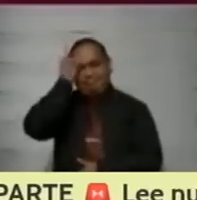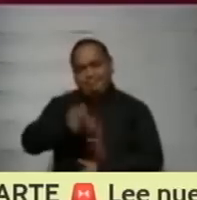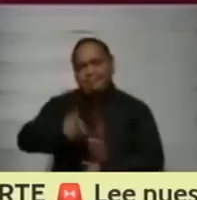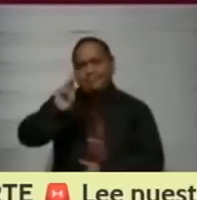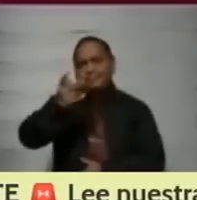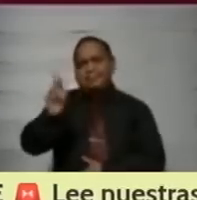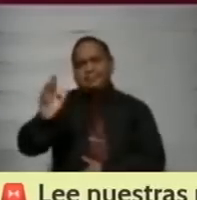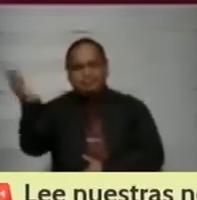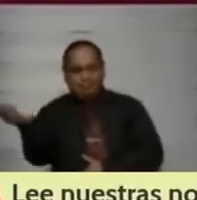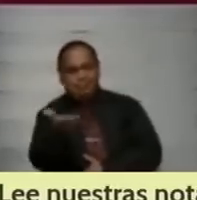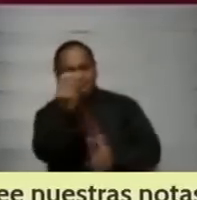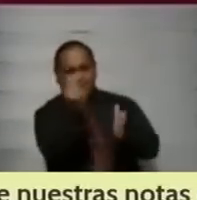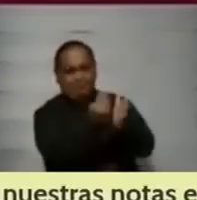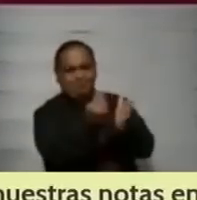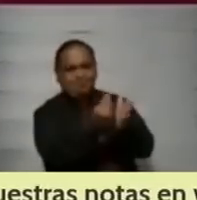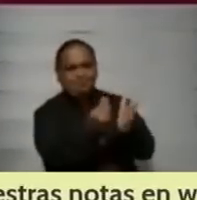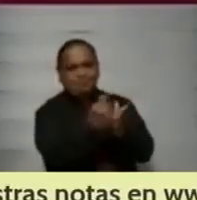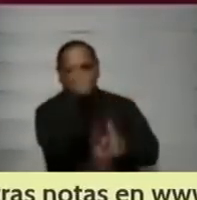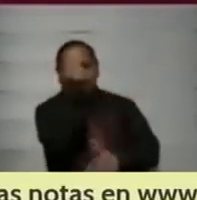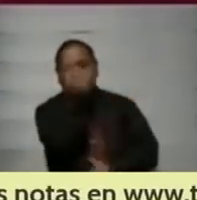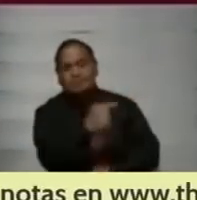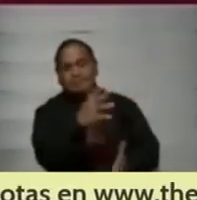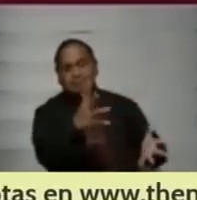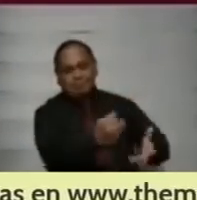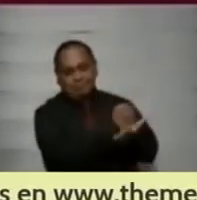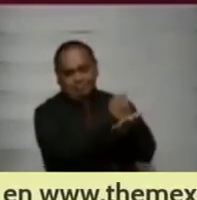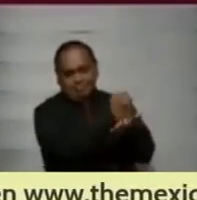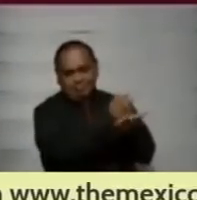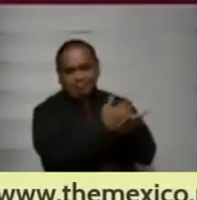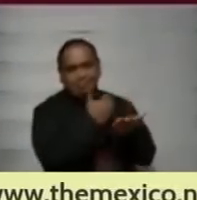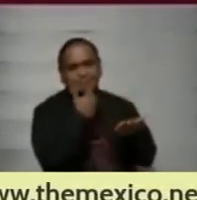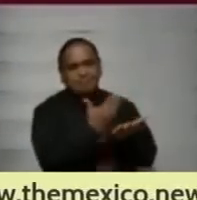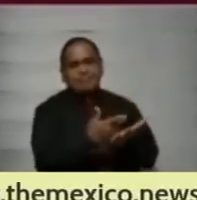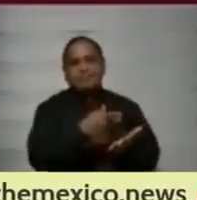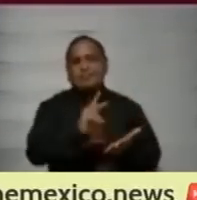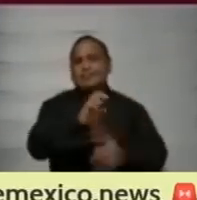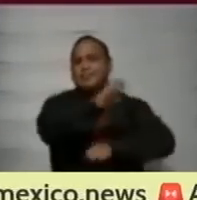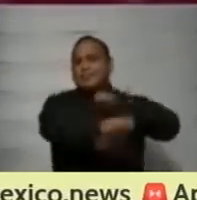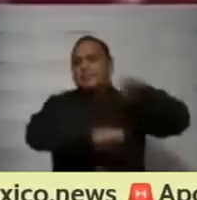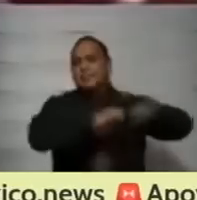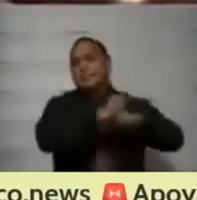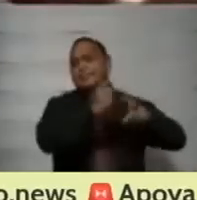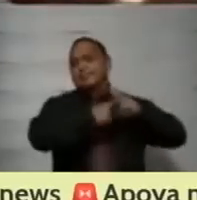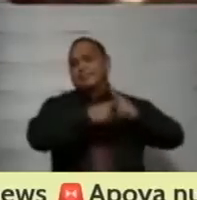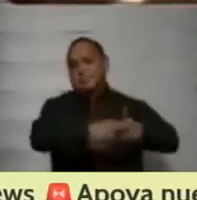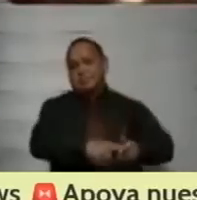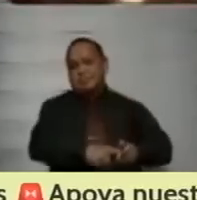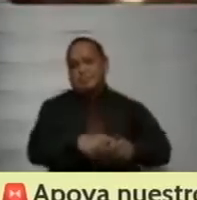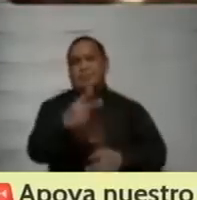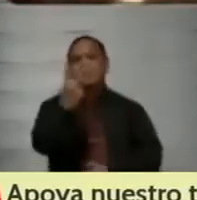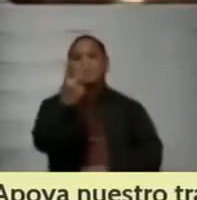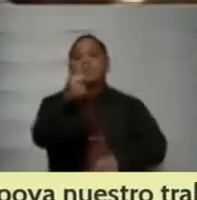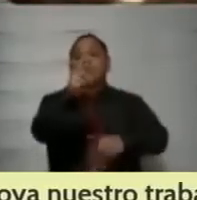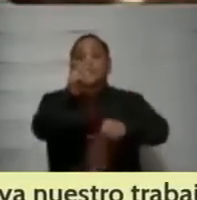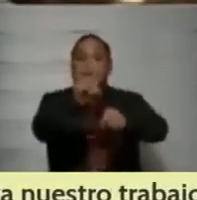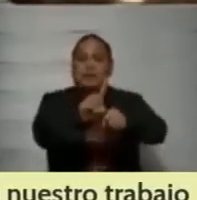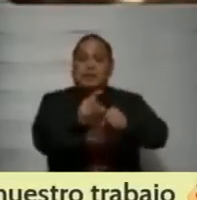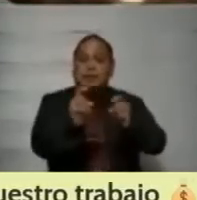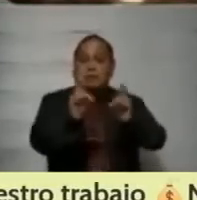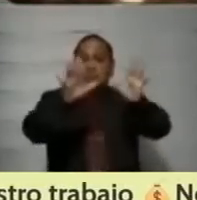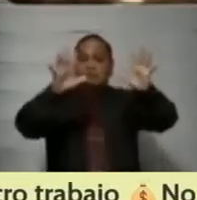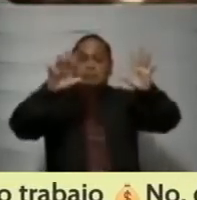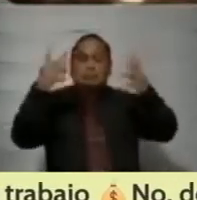a su consultorio privado para que te puedan sanar. Pero una de esas empresas se creó a los 2 días, creo, más o